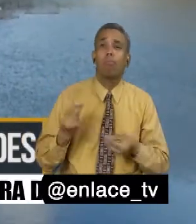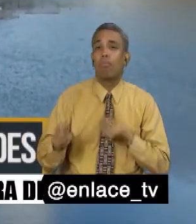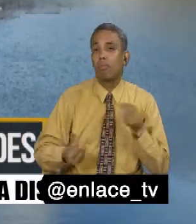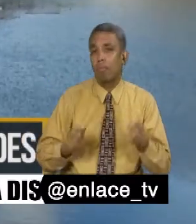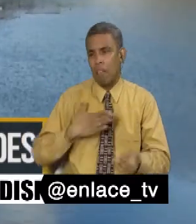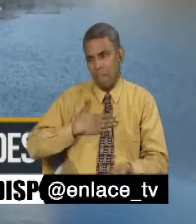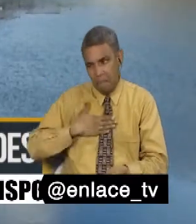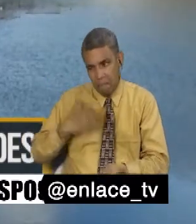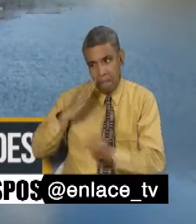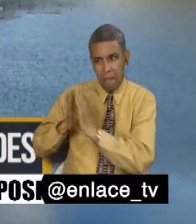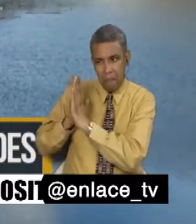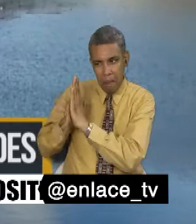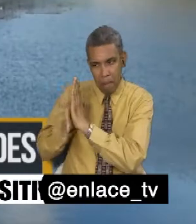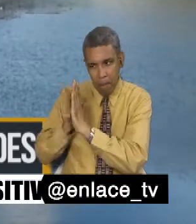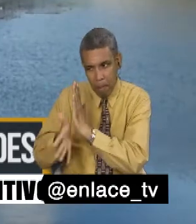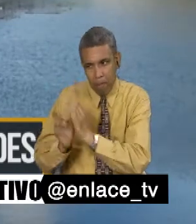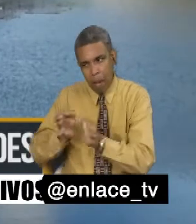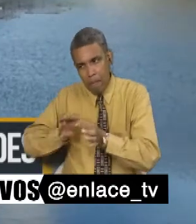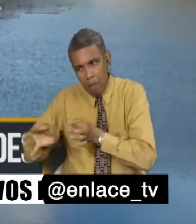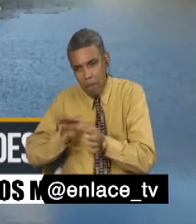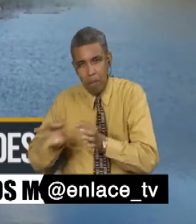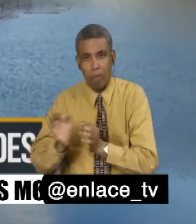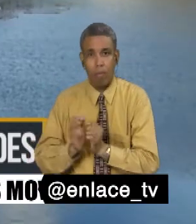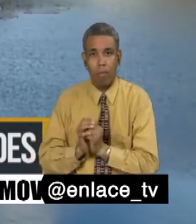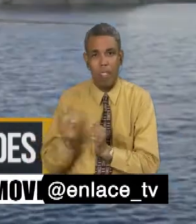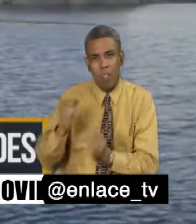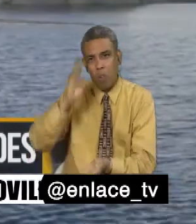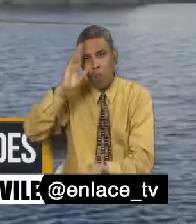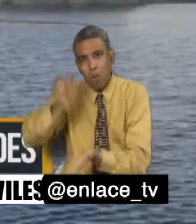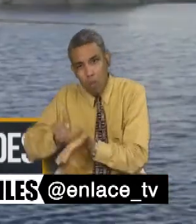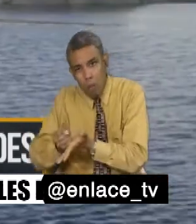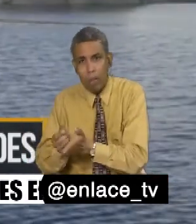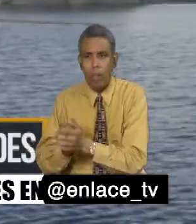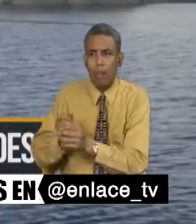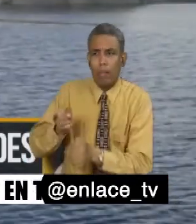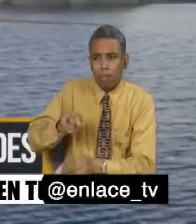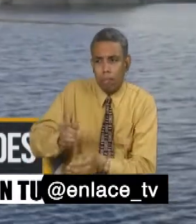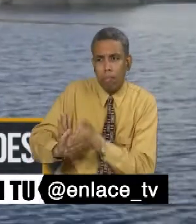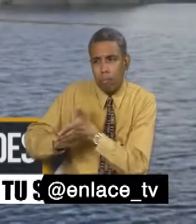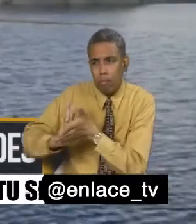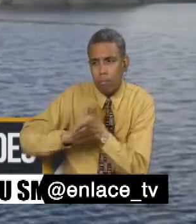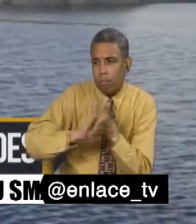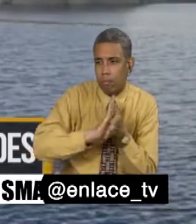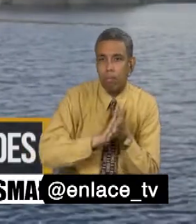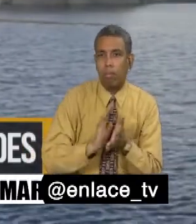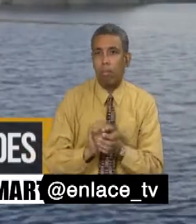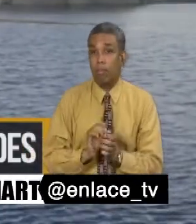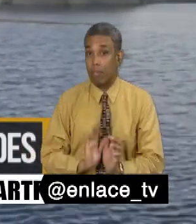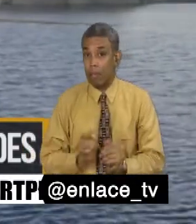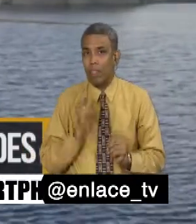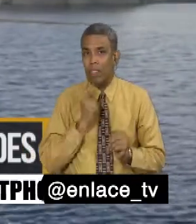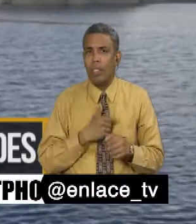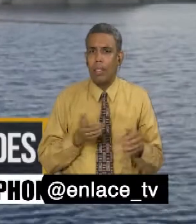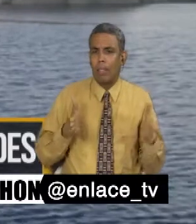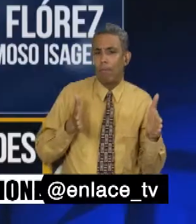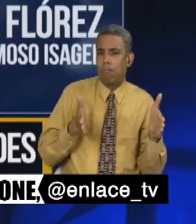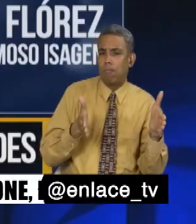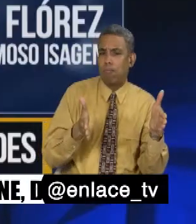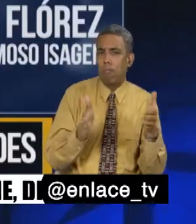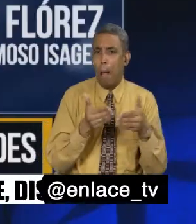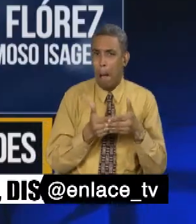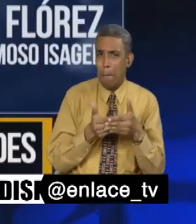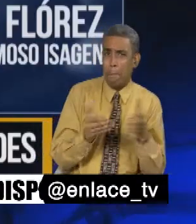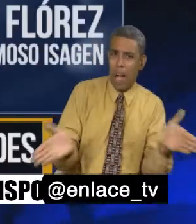el funcionamiento de la central, intercambiar opiniones y conocer el área de presa, canal del vertedero y casa de máquinas.